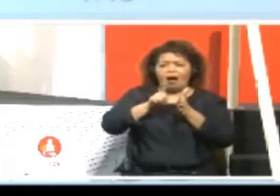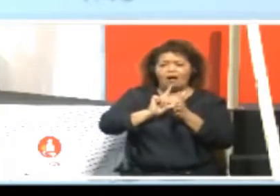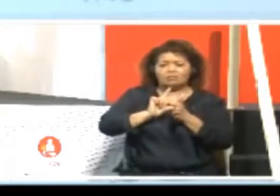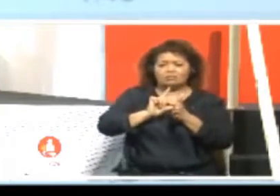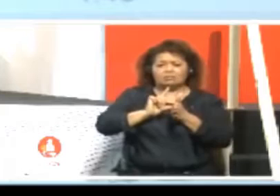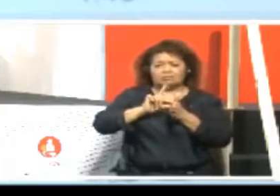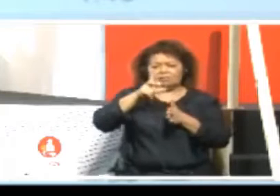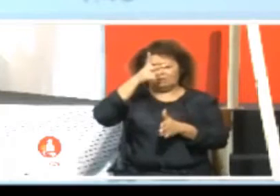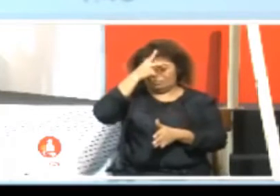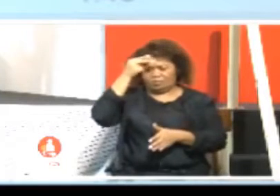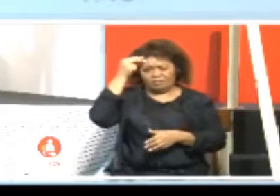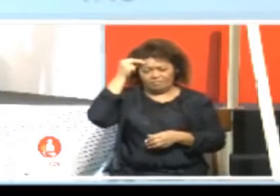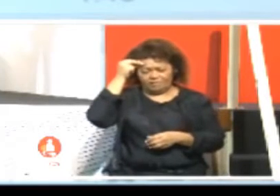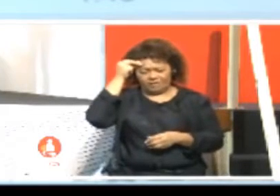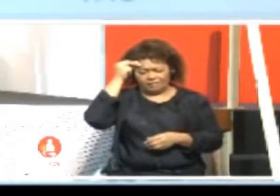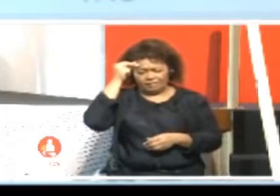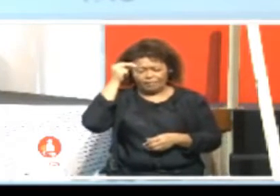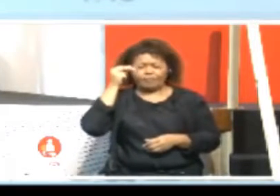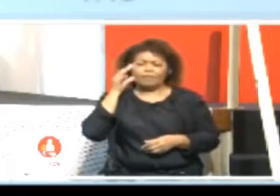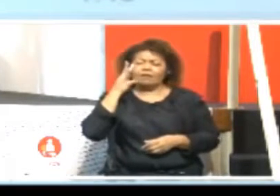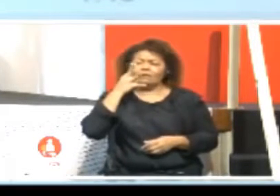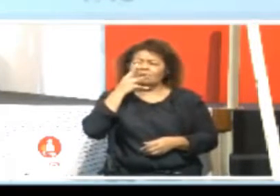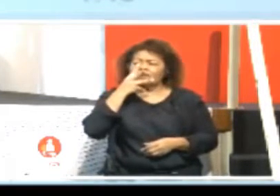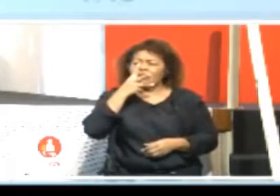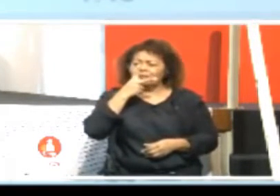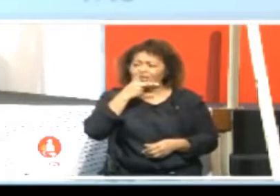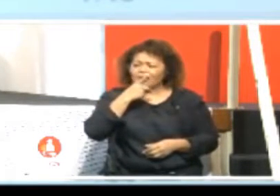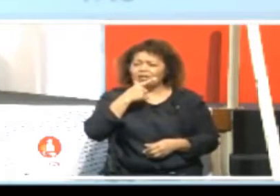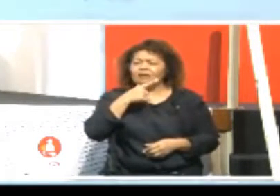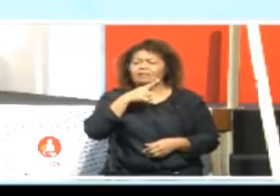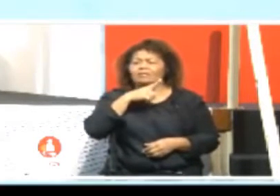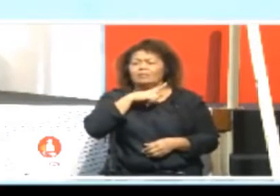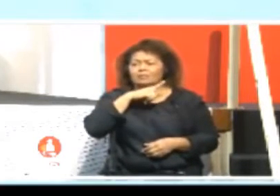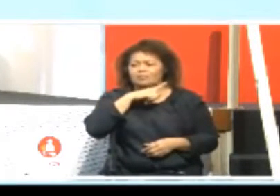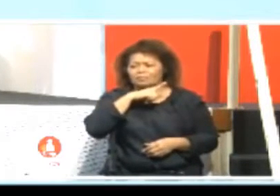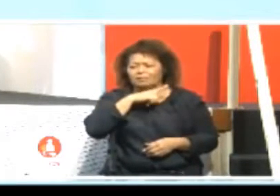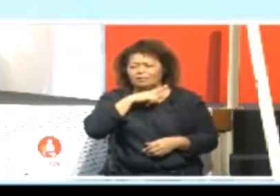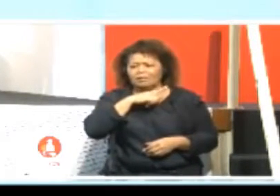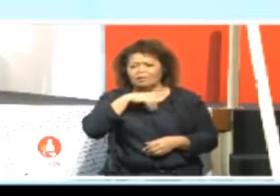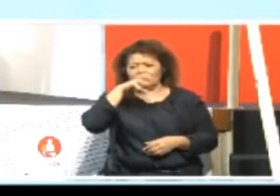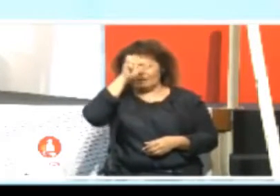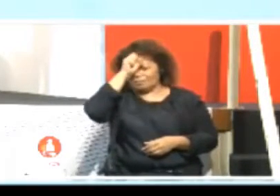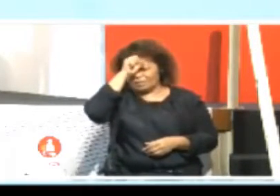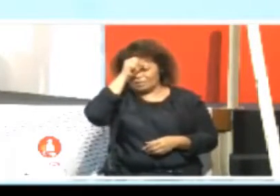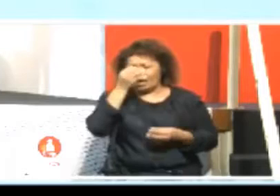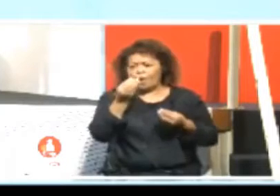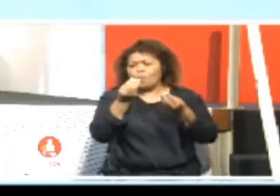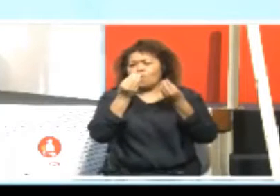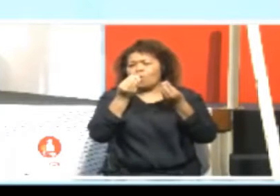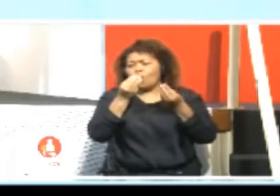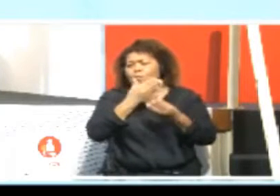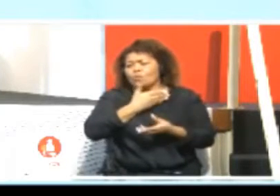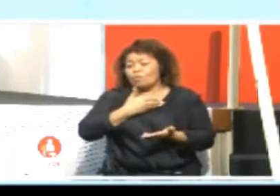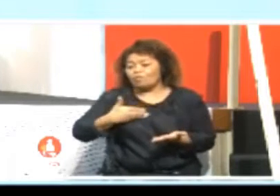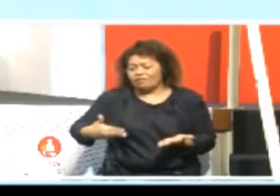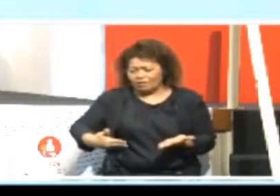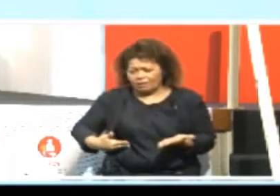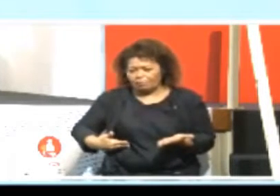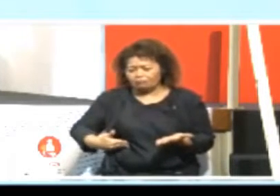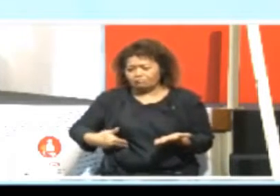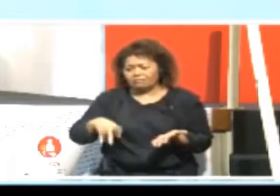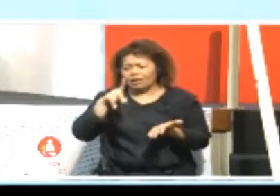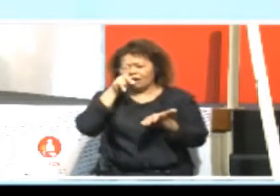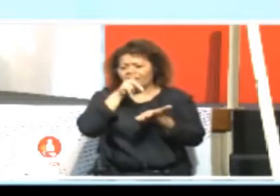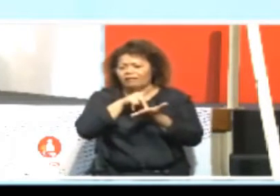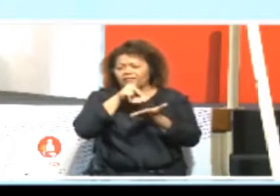ellos aprender en cómo gobernar es bastante, les toma algo. Sí vemos en el caso de El Salvador que